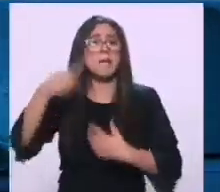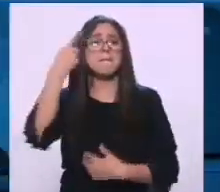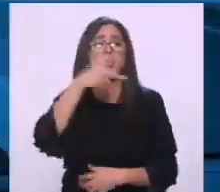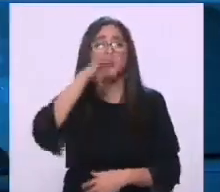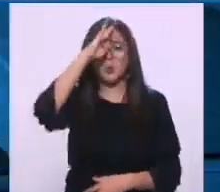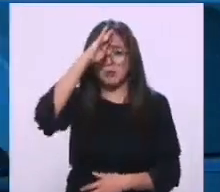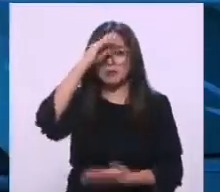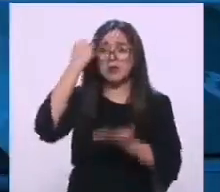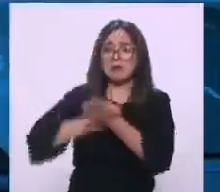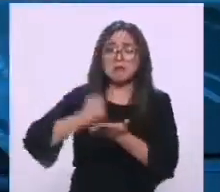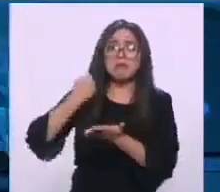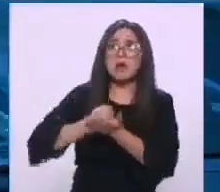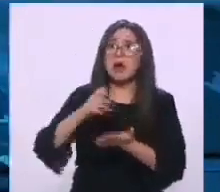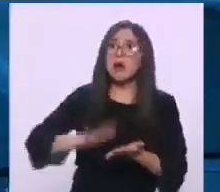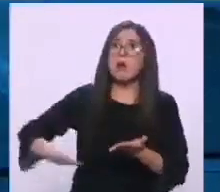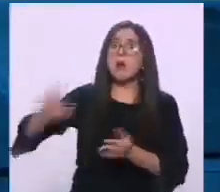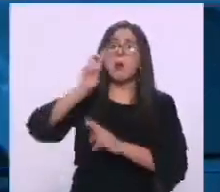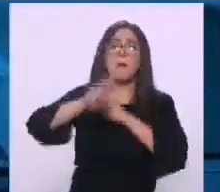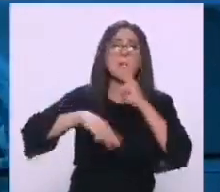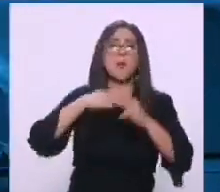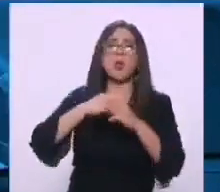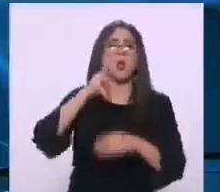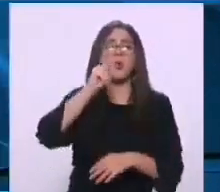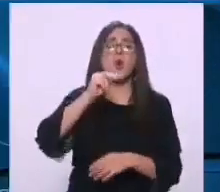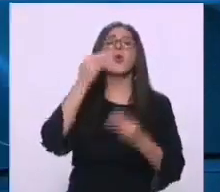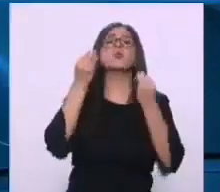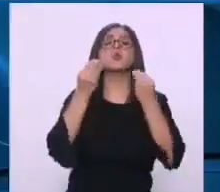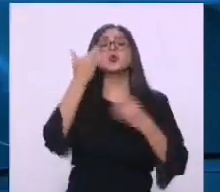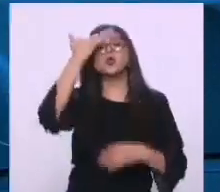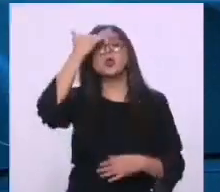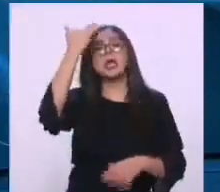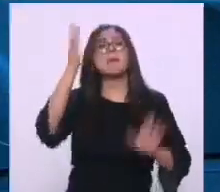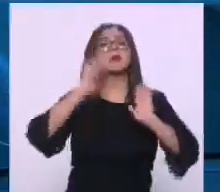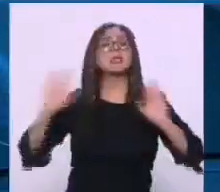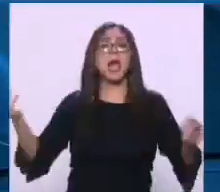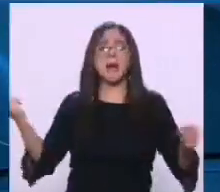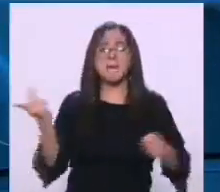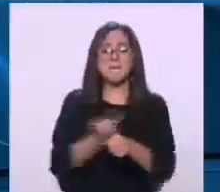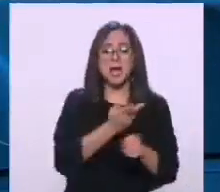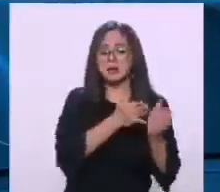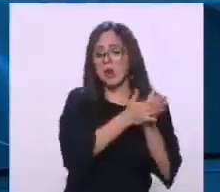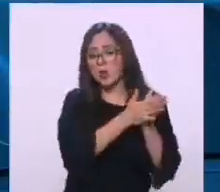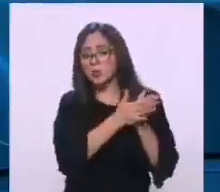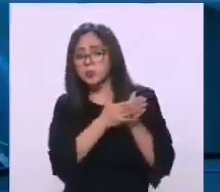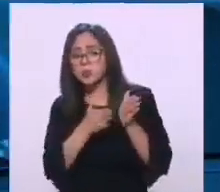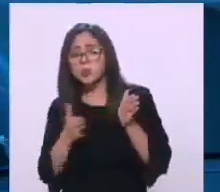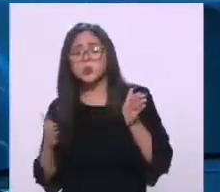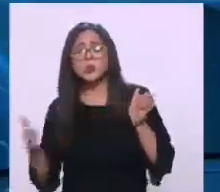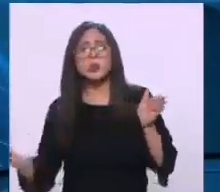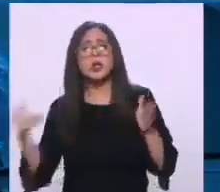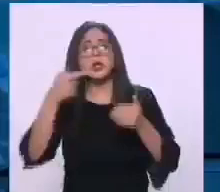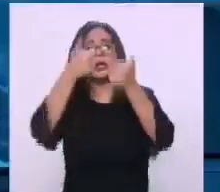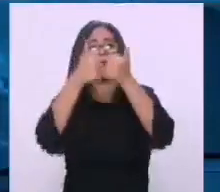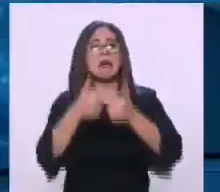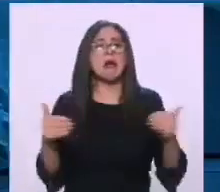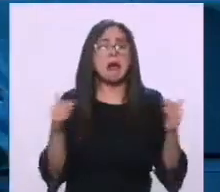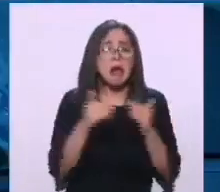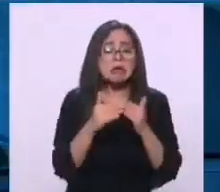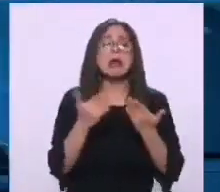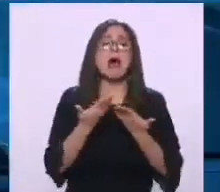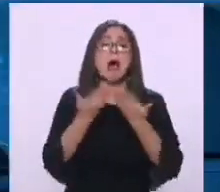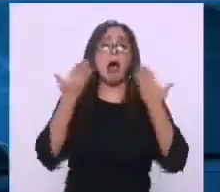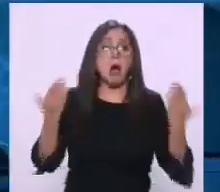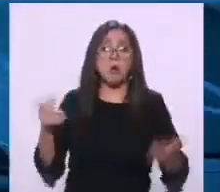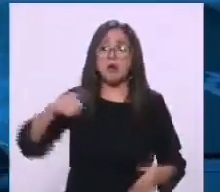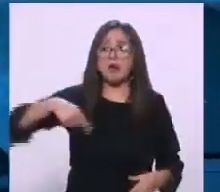mundial. Ha sido ya mucho tiempo de esta crisis sanitaria y bueno, pues es el momento del equilibrio para voltear a ver cómo